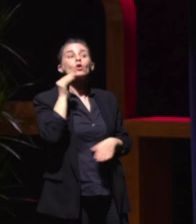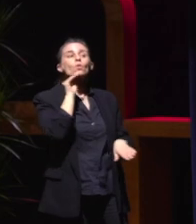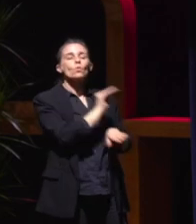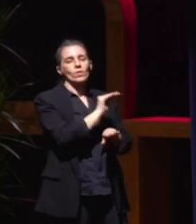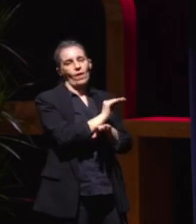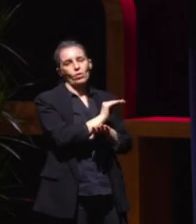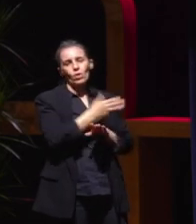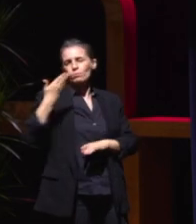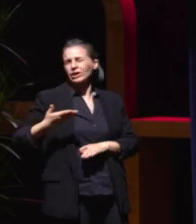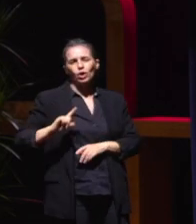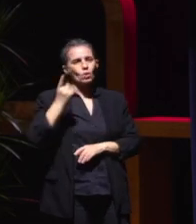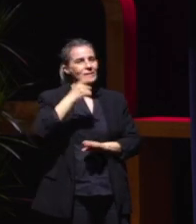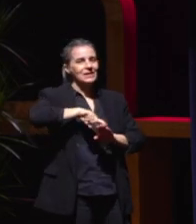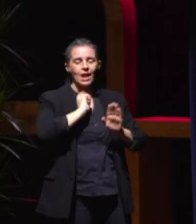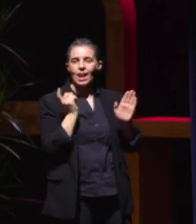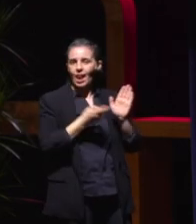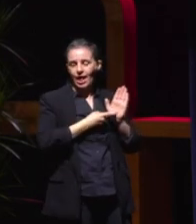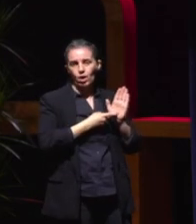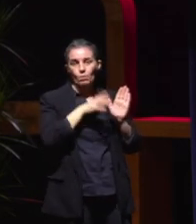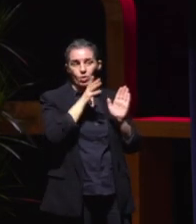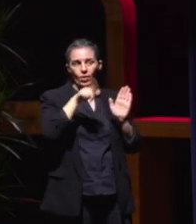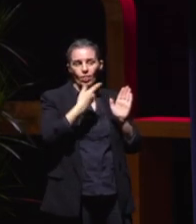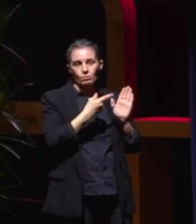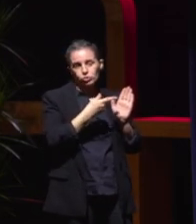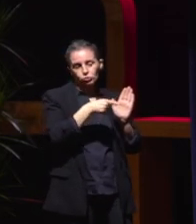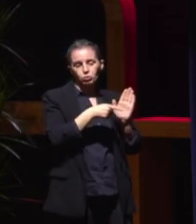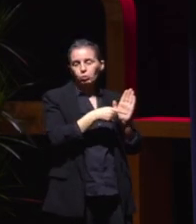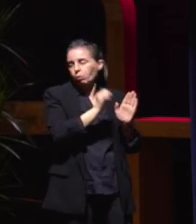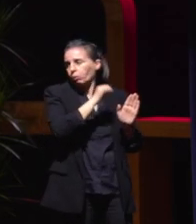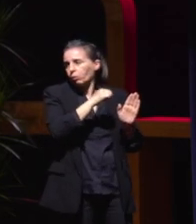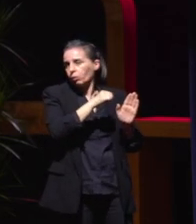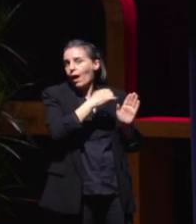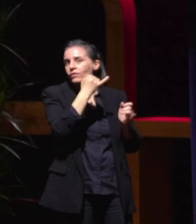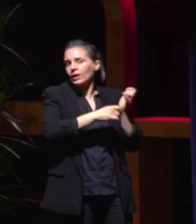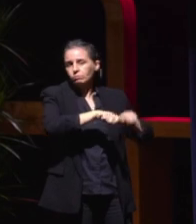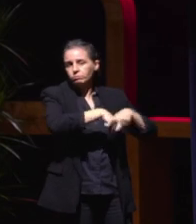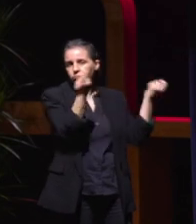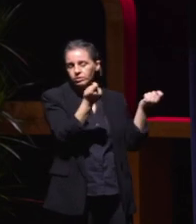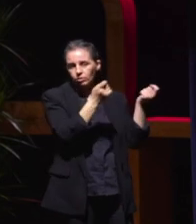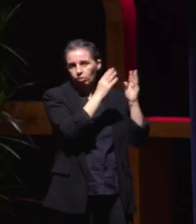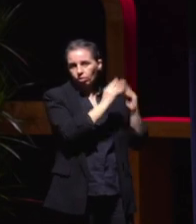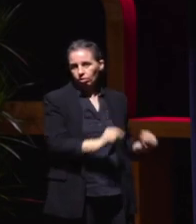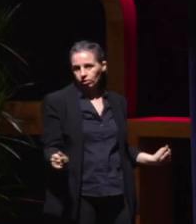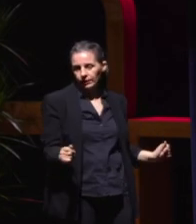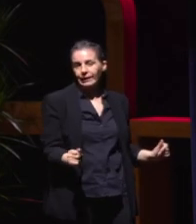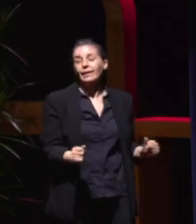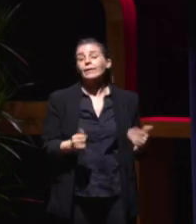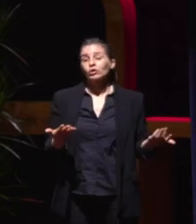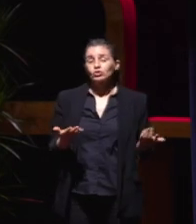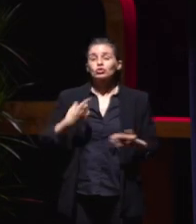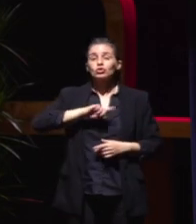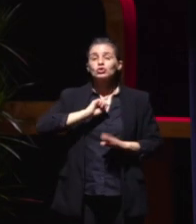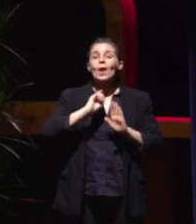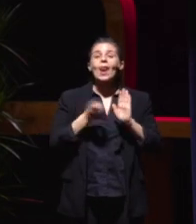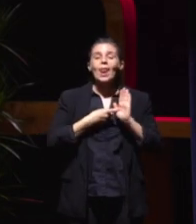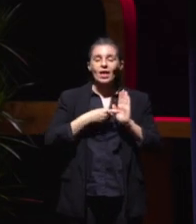que te miras para el otro lado te la deshacen entonces afortunadamente la ley de cine está bien hecha el